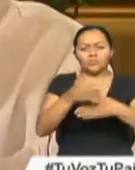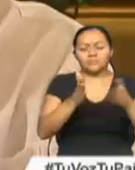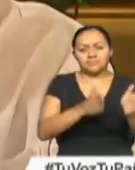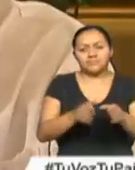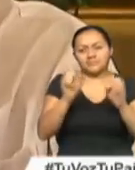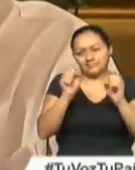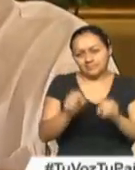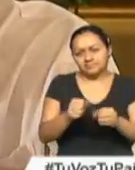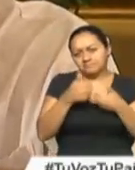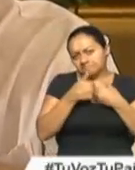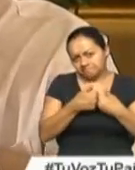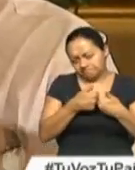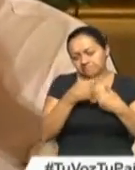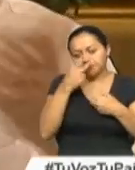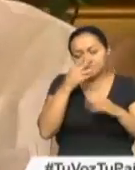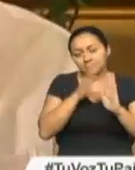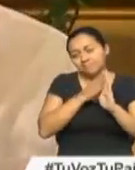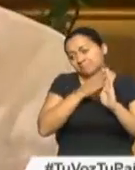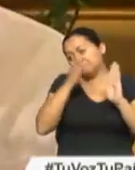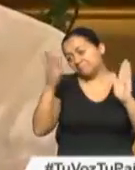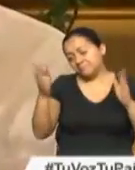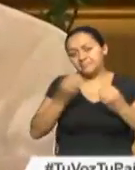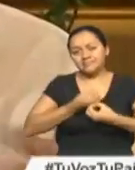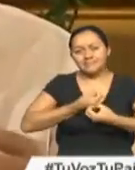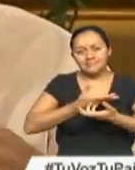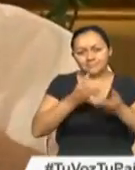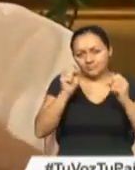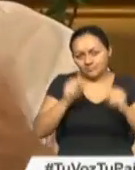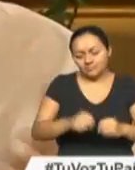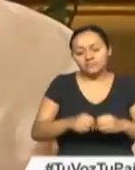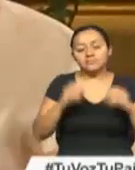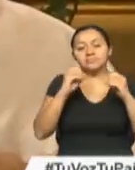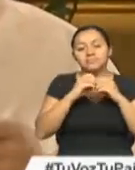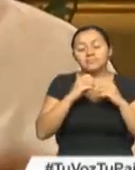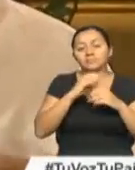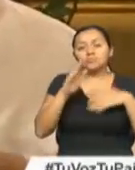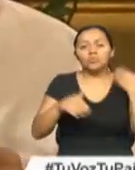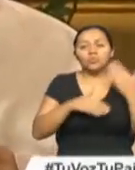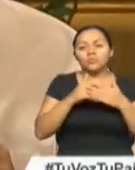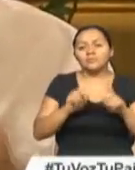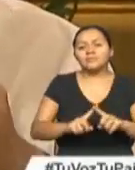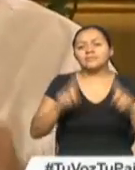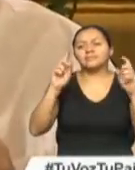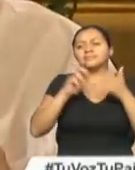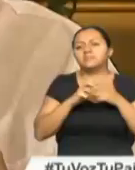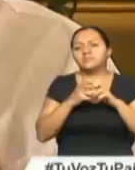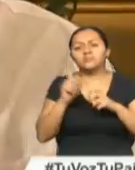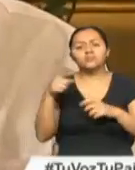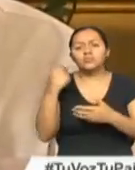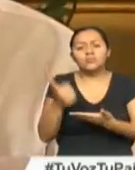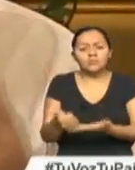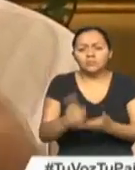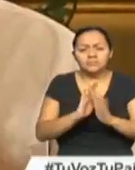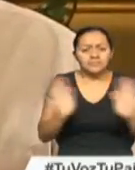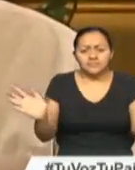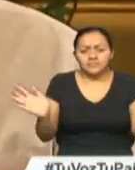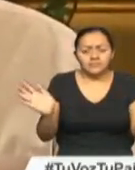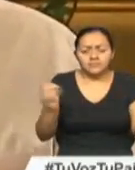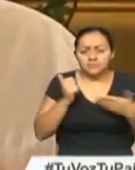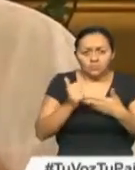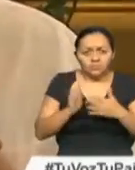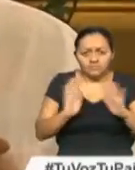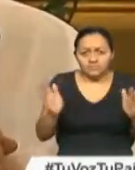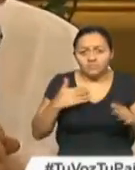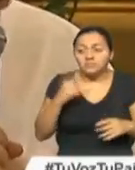con amplísima generosidad, sin buscar nada diferente, ayudar. Y eso lo hemos sentido